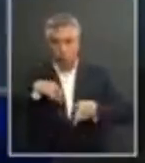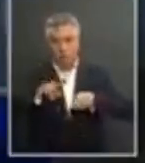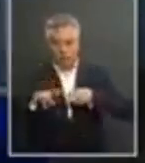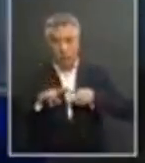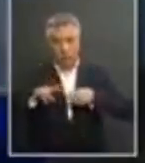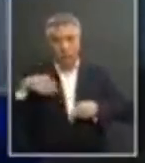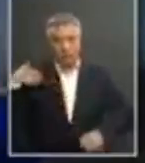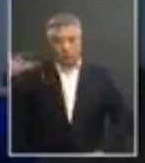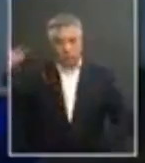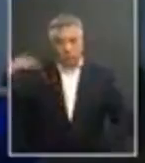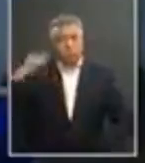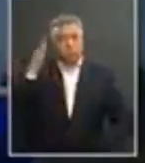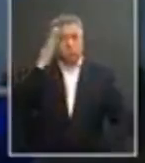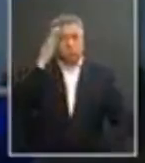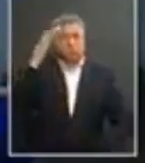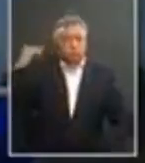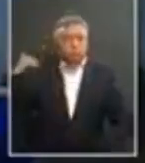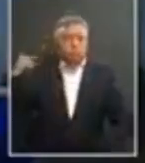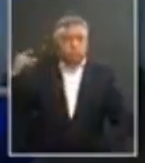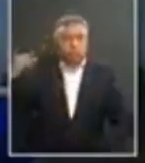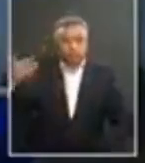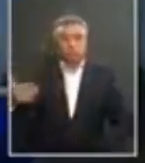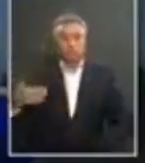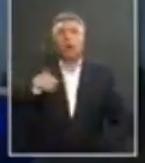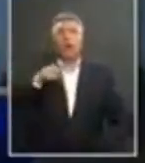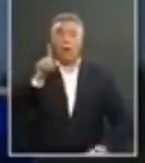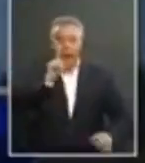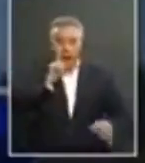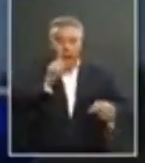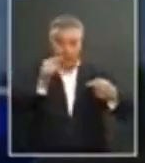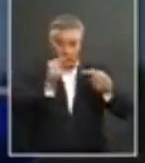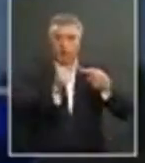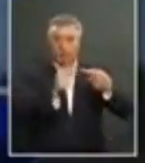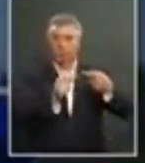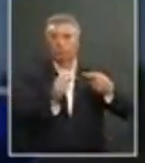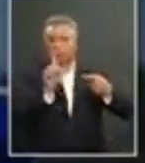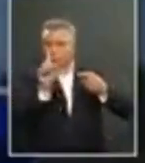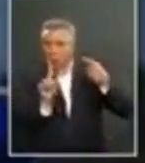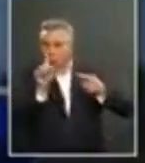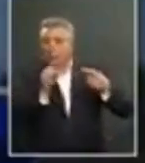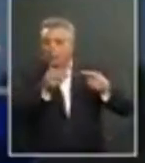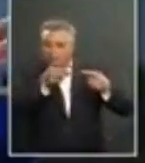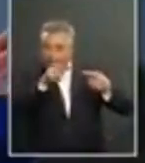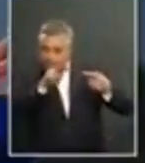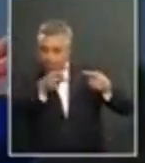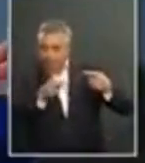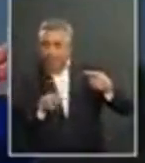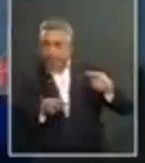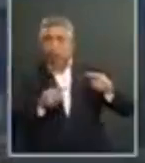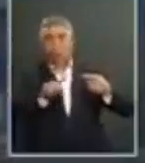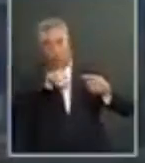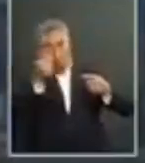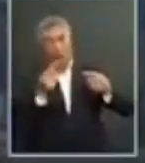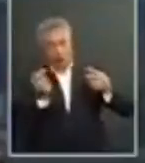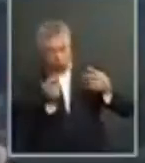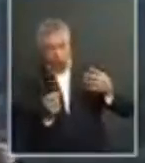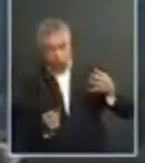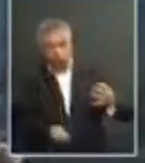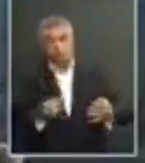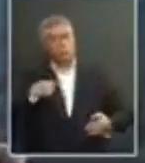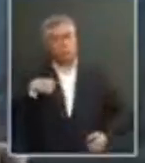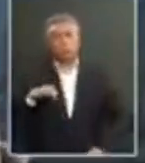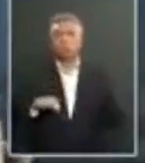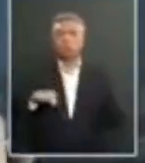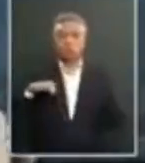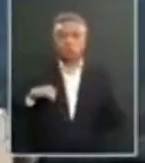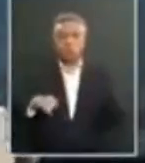y de lo cual uno puede decir hay elementos que tenemos que corregir y hay otros de los cuales nos podemos sentir muy orgullosos. O sea, ¿usted podría declarar, me siento